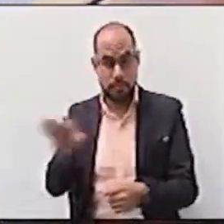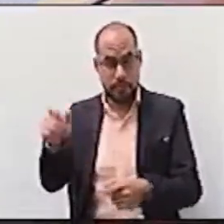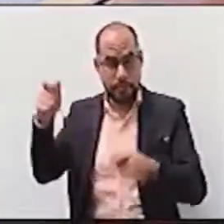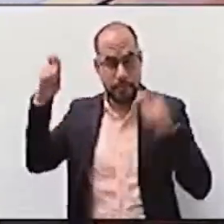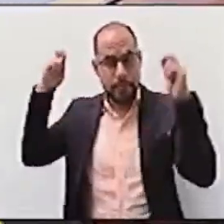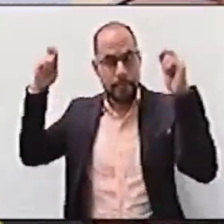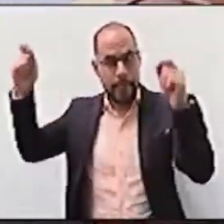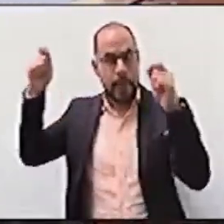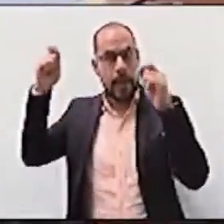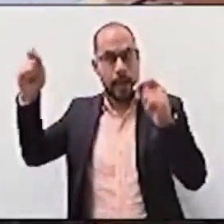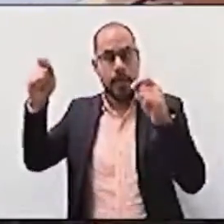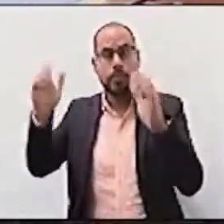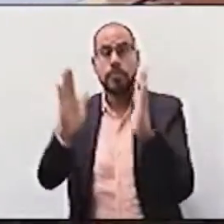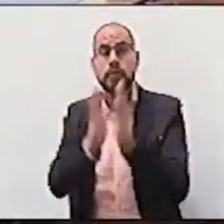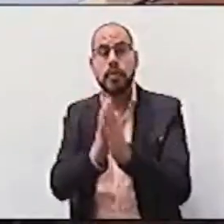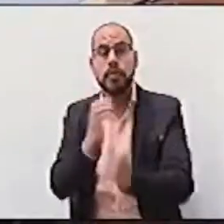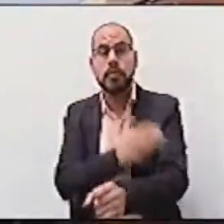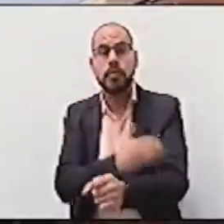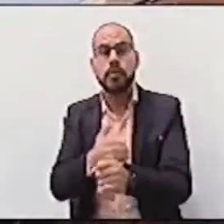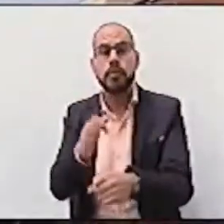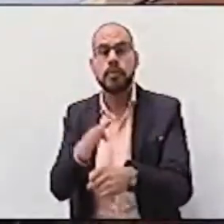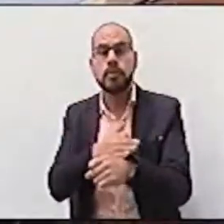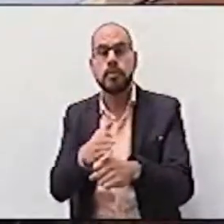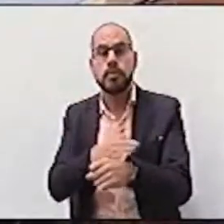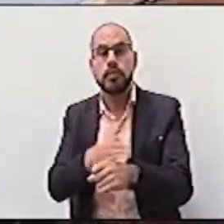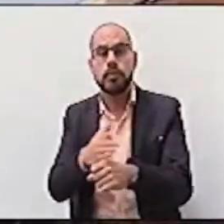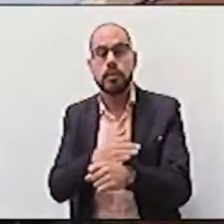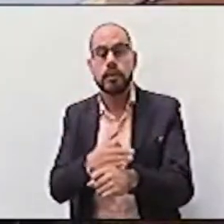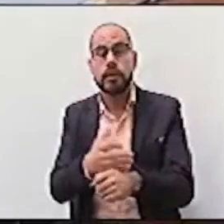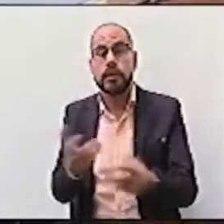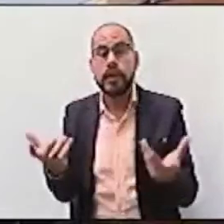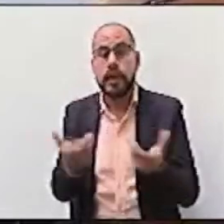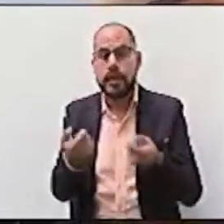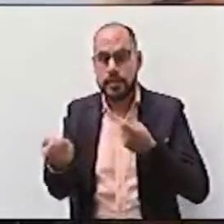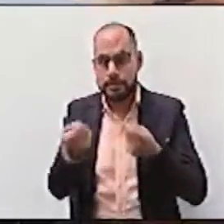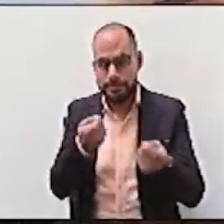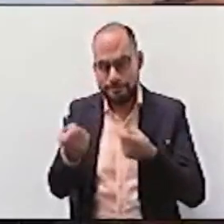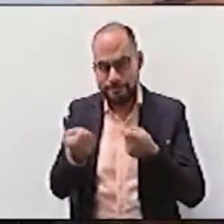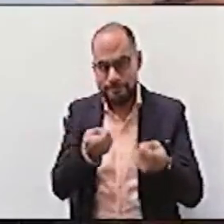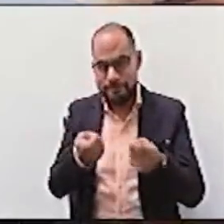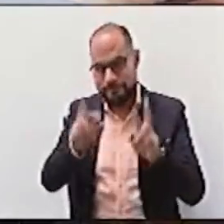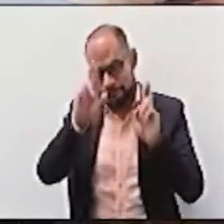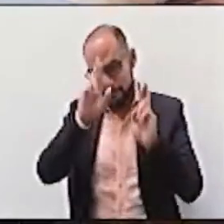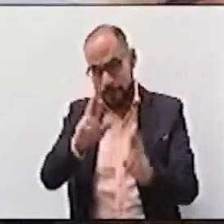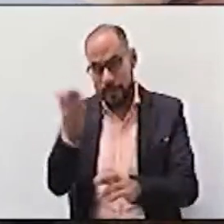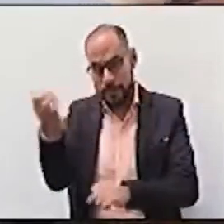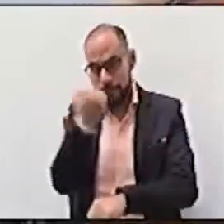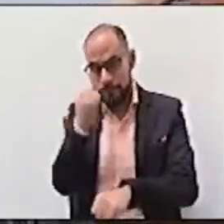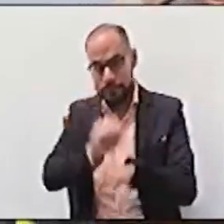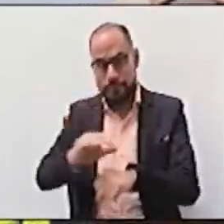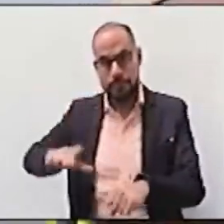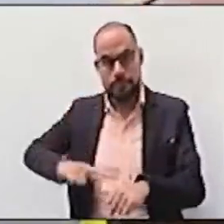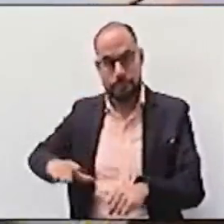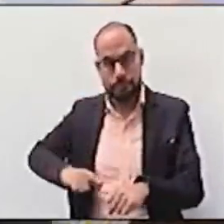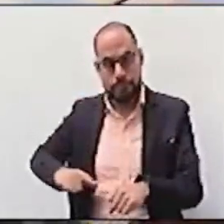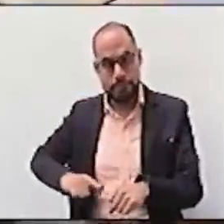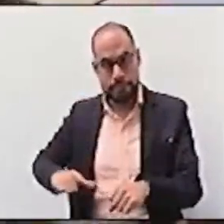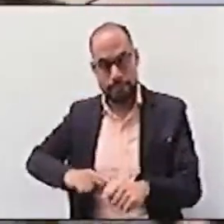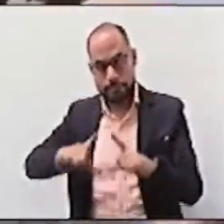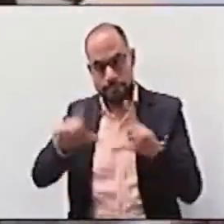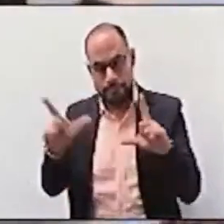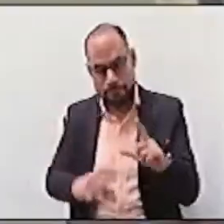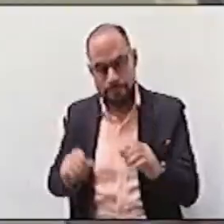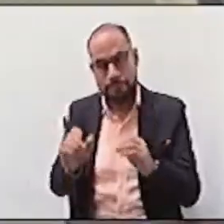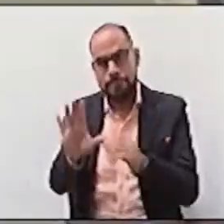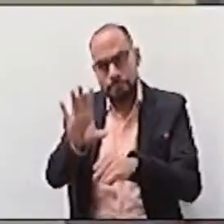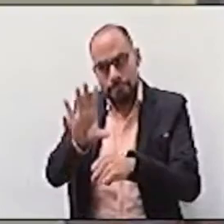pedirles a los compañeros de Morena que sean los primeros que le demos el lugar y el respeto que merece el secretario de Gobernación, ¿sí? Dejemos